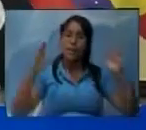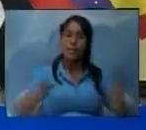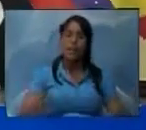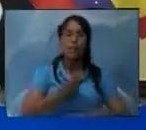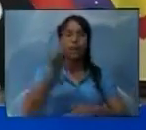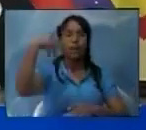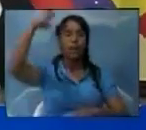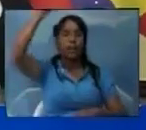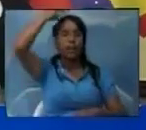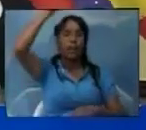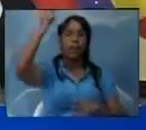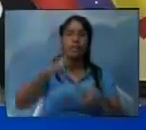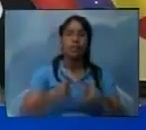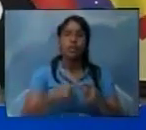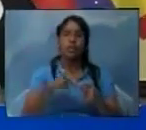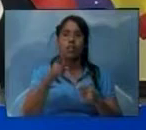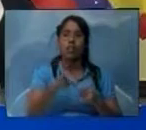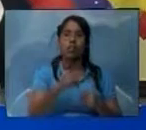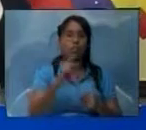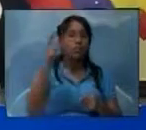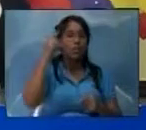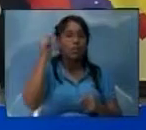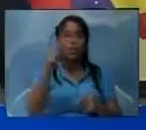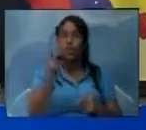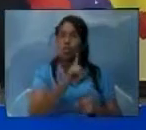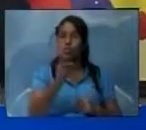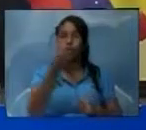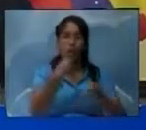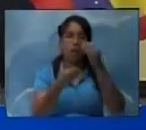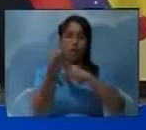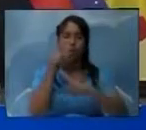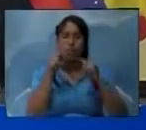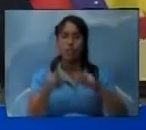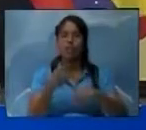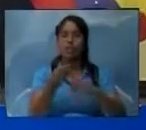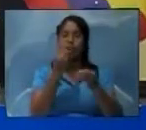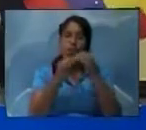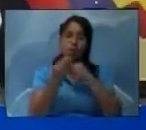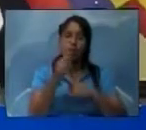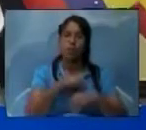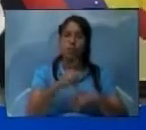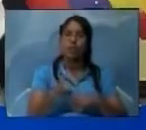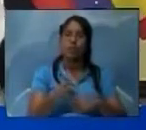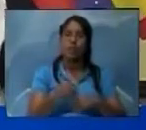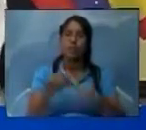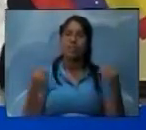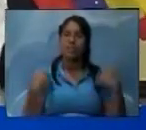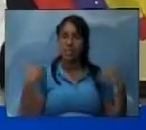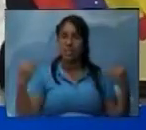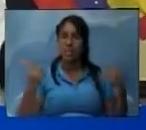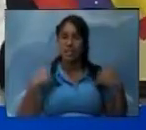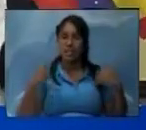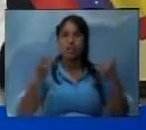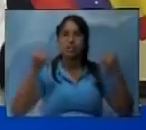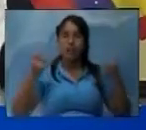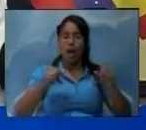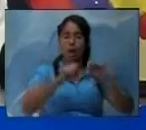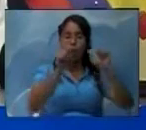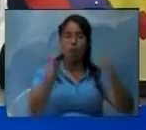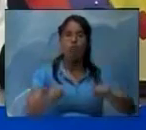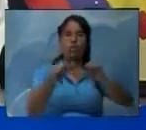rey. Él no sabía que ellos no se habían comido esa comida sacrificada a los